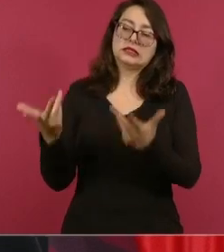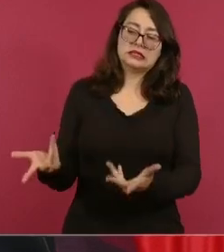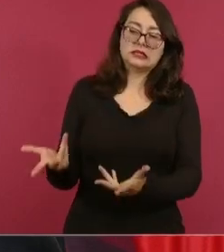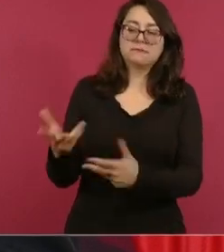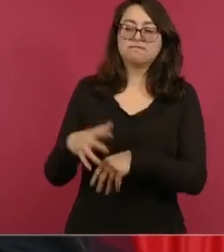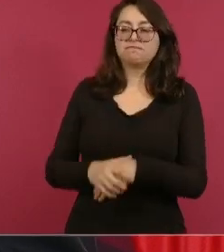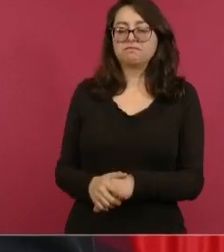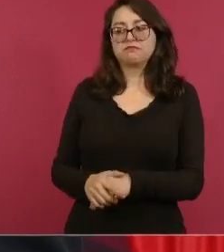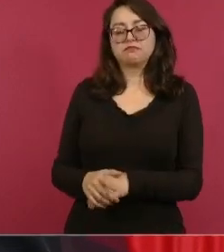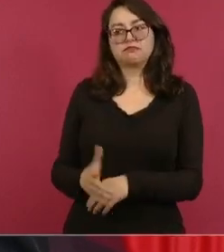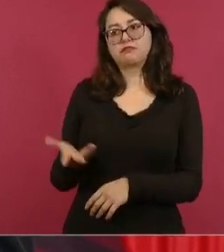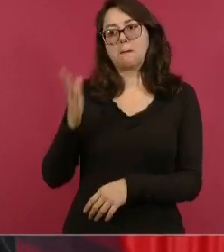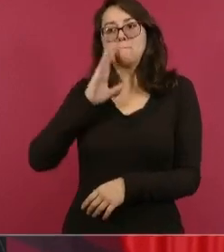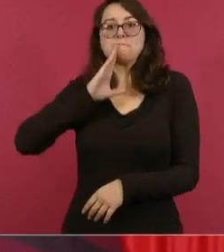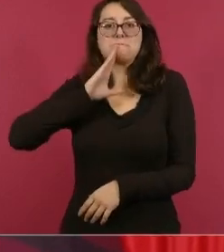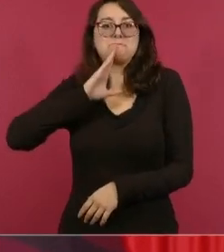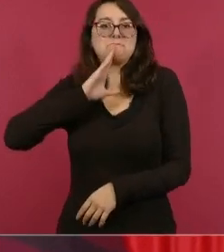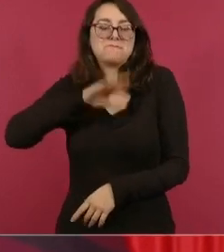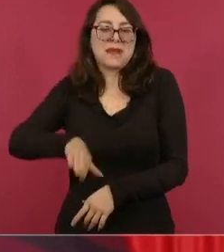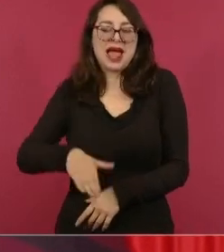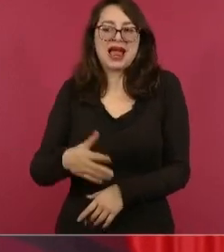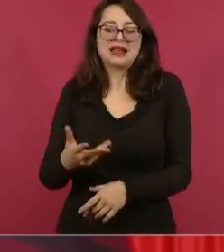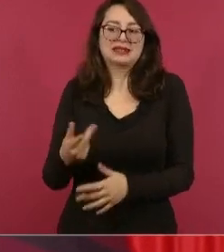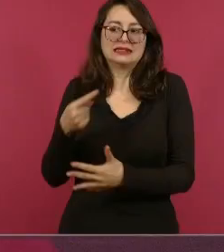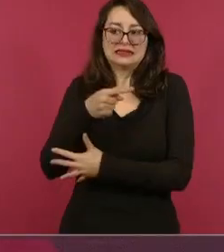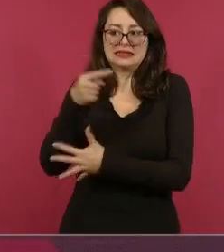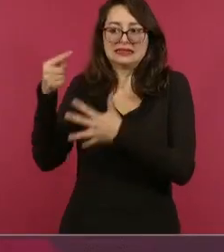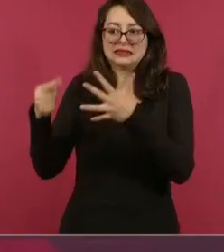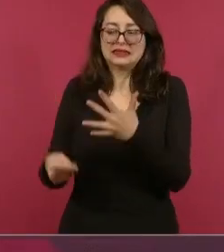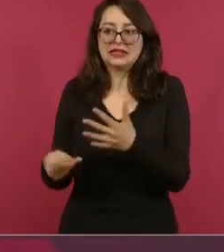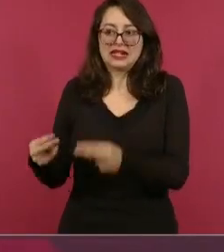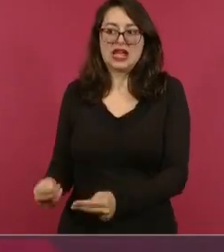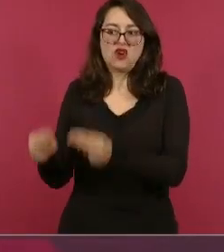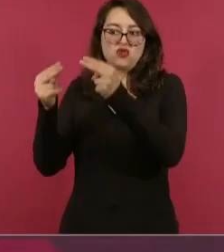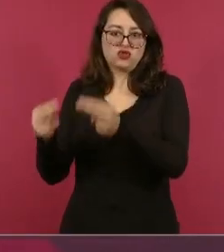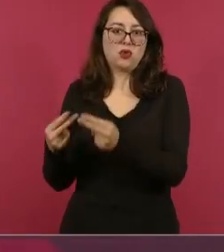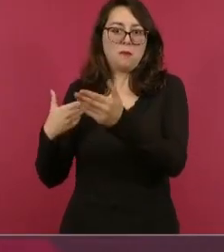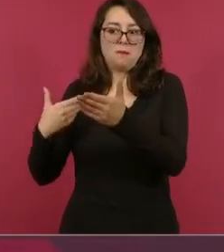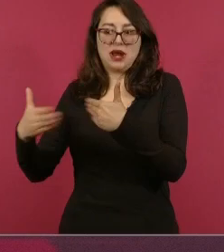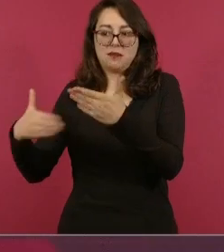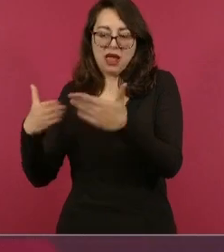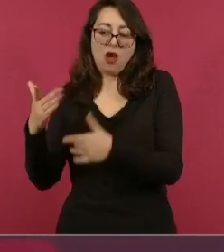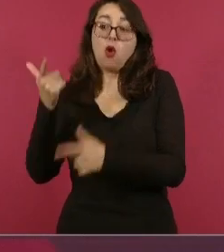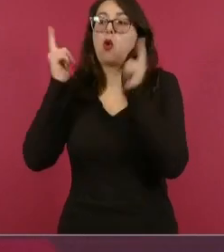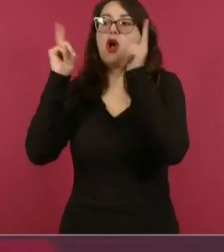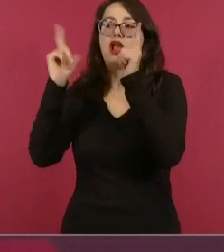el otro paso para unir a los dos océanos es el Istmo.